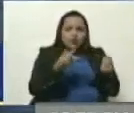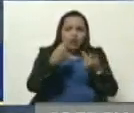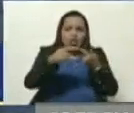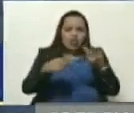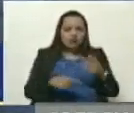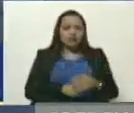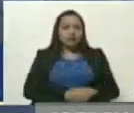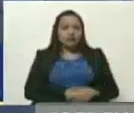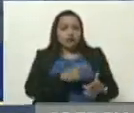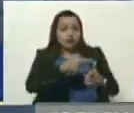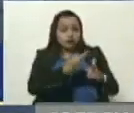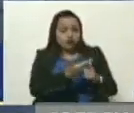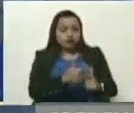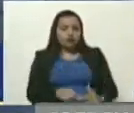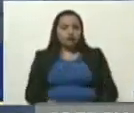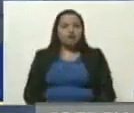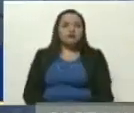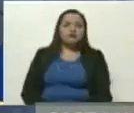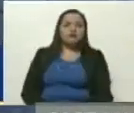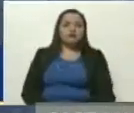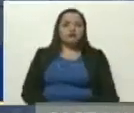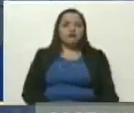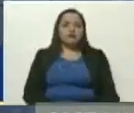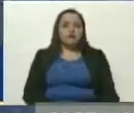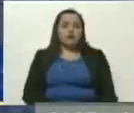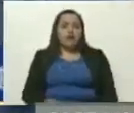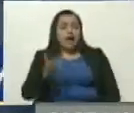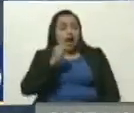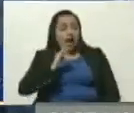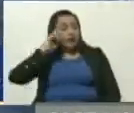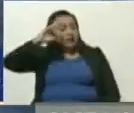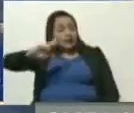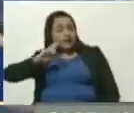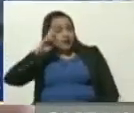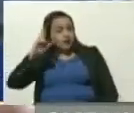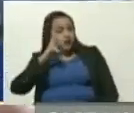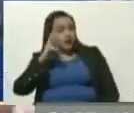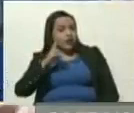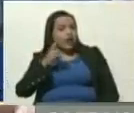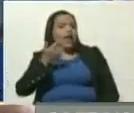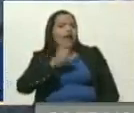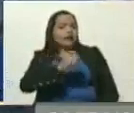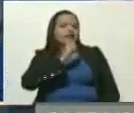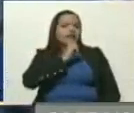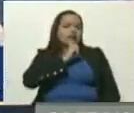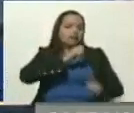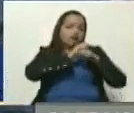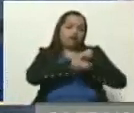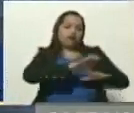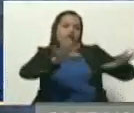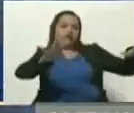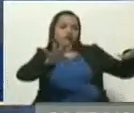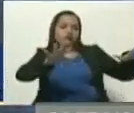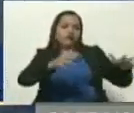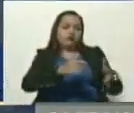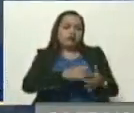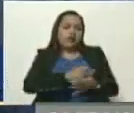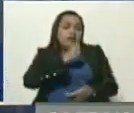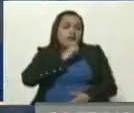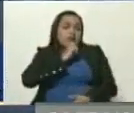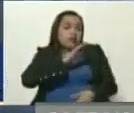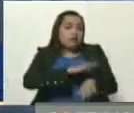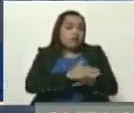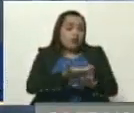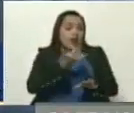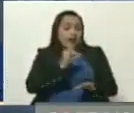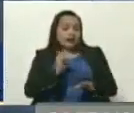un medio que se dedique al análisis y a la opinión, es todo un reto viralizarlo. Es todo un reto viralizarlo, porque tú te